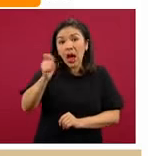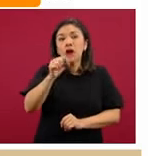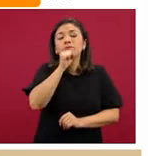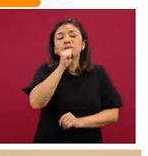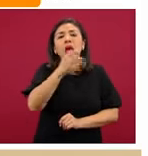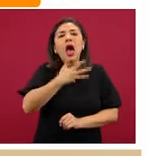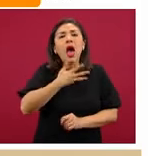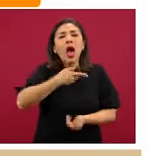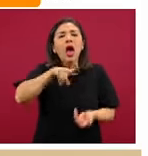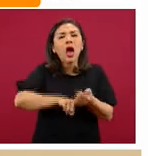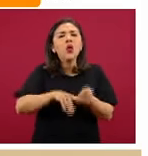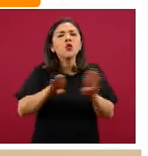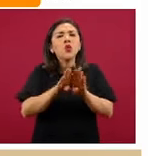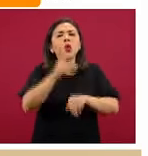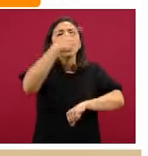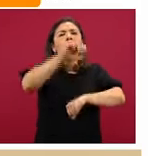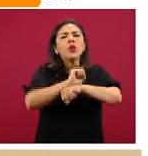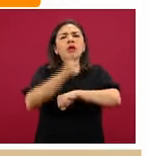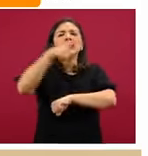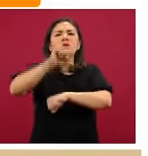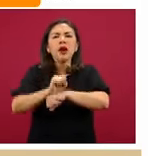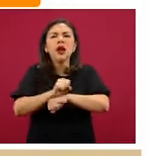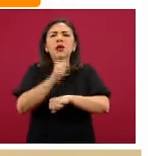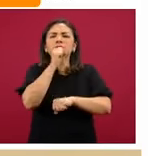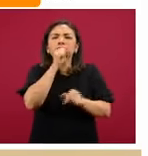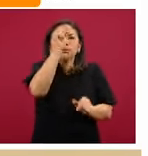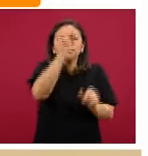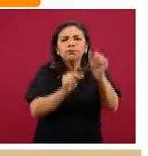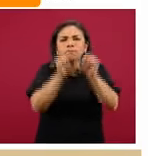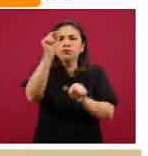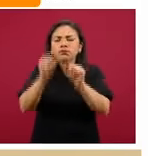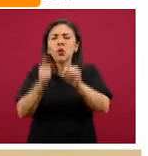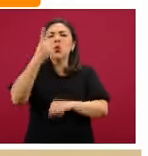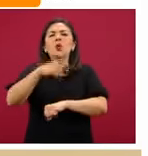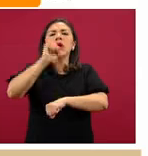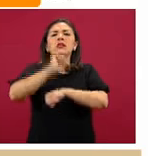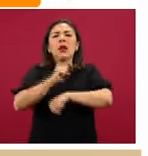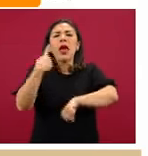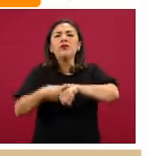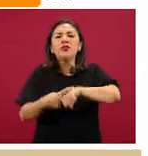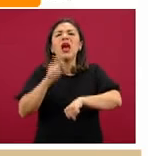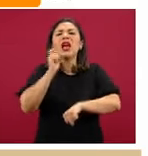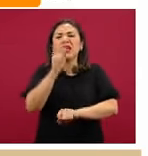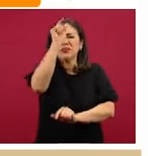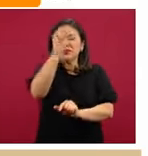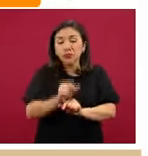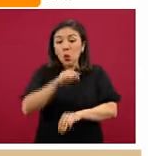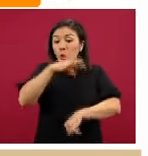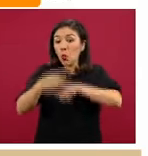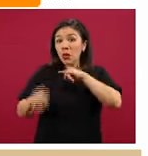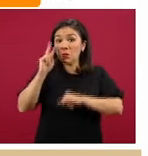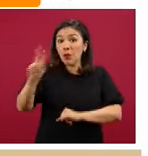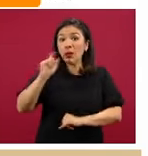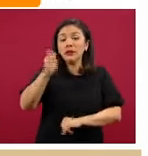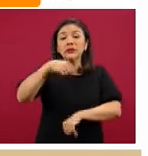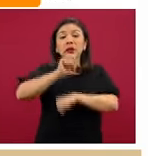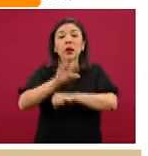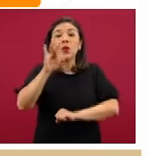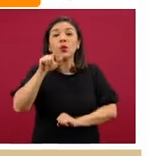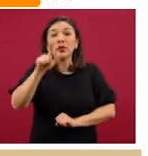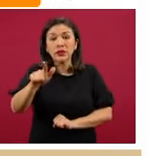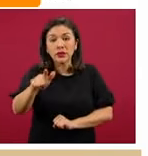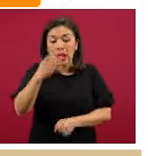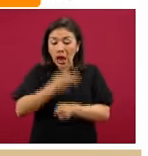refleja todas las semanas. Cada una de las barras es una semana epidemiológica. La última semana es la semana 47,